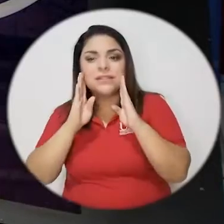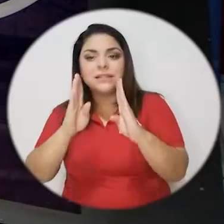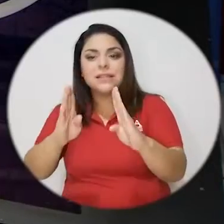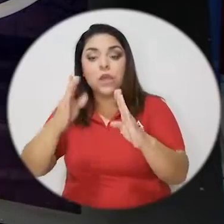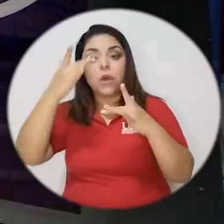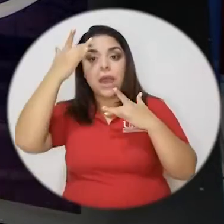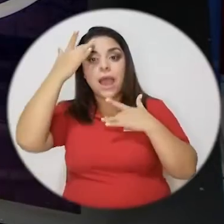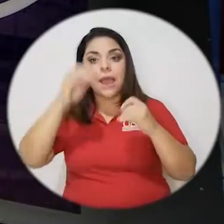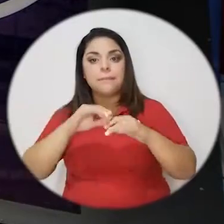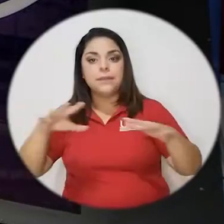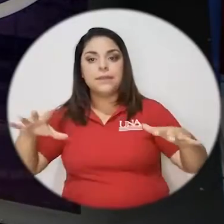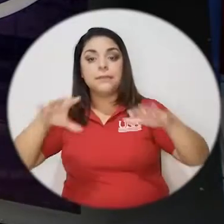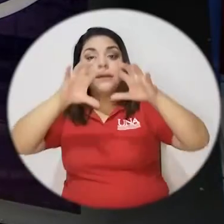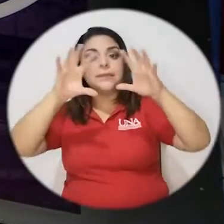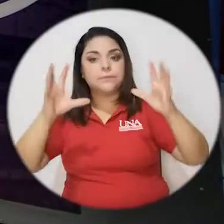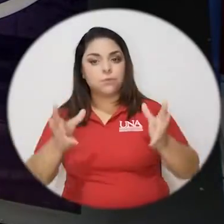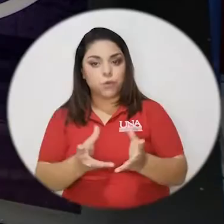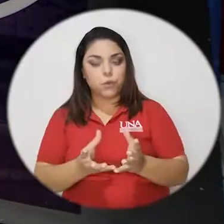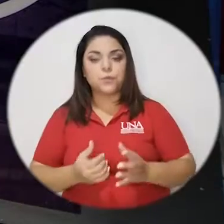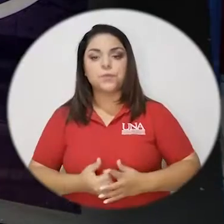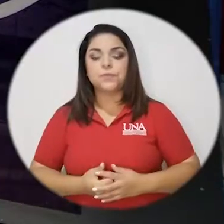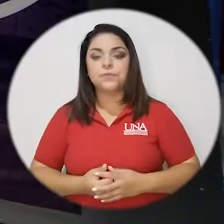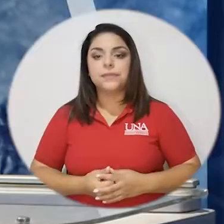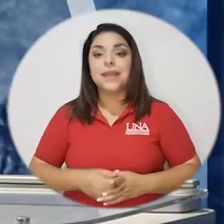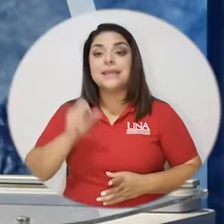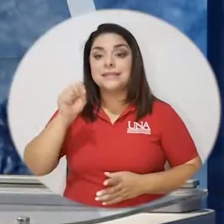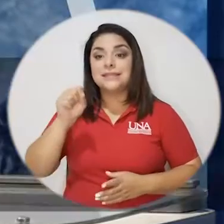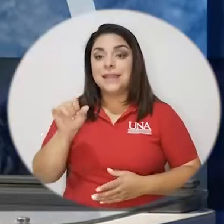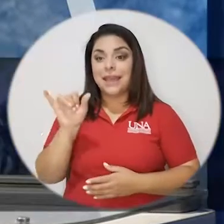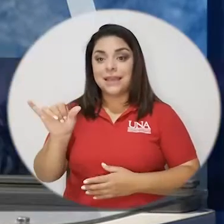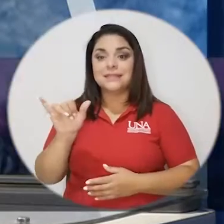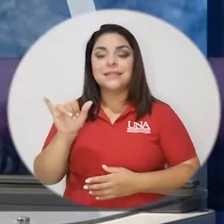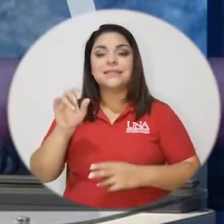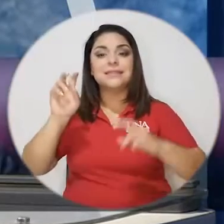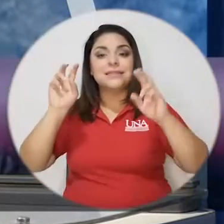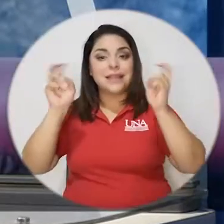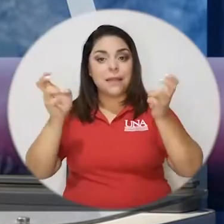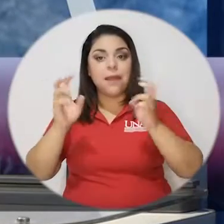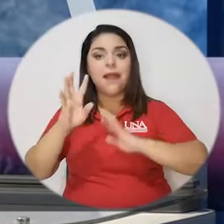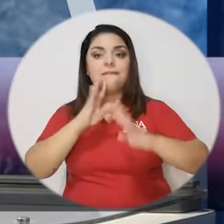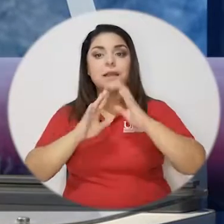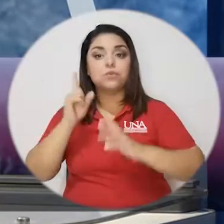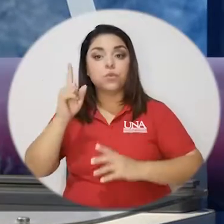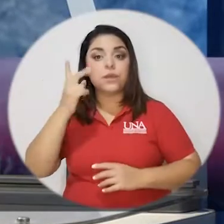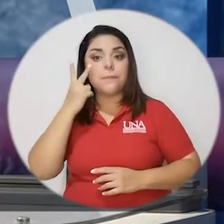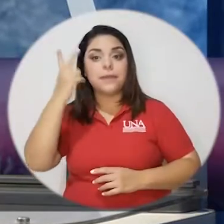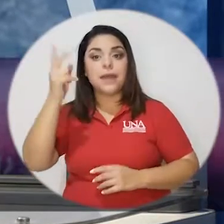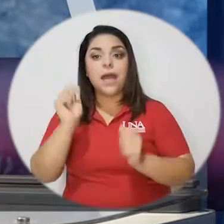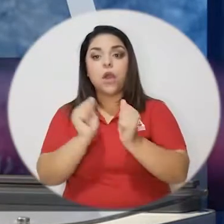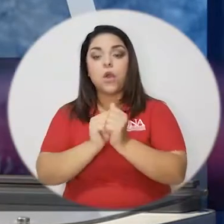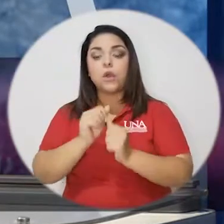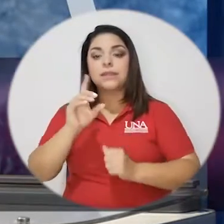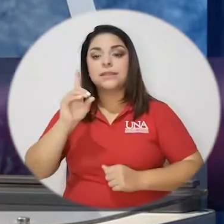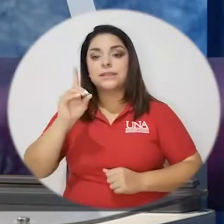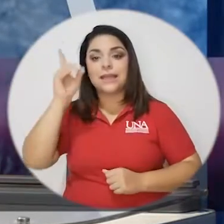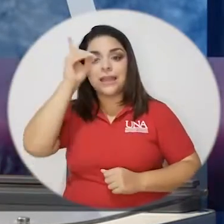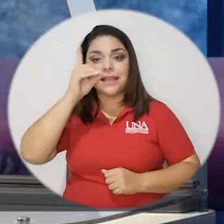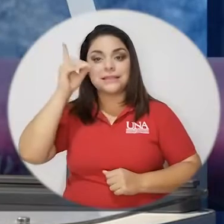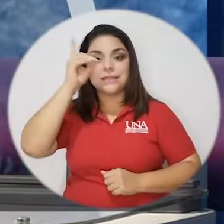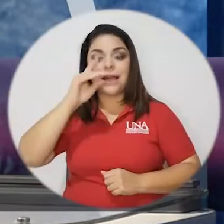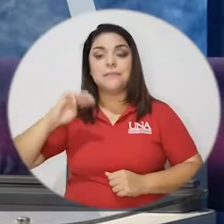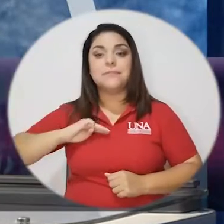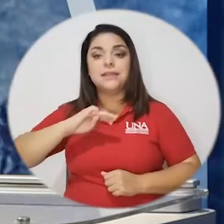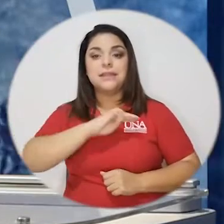la pandemia, a nivel mundial. Sí, sobre este tema conversamos en una mirada con Daniel Salas, el ministro de